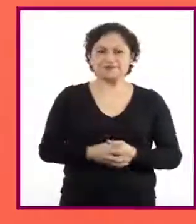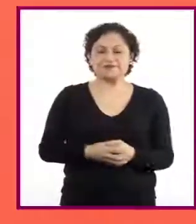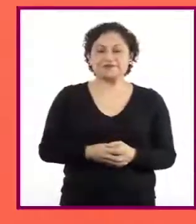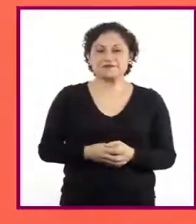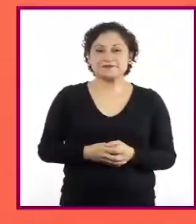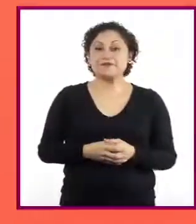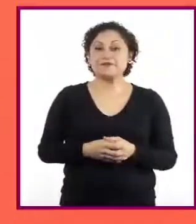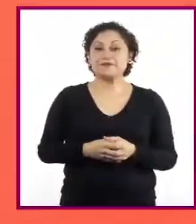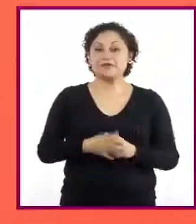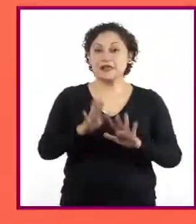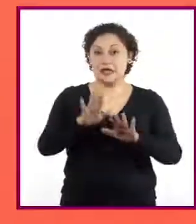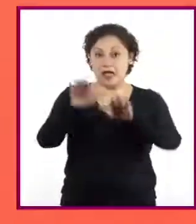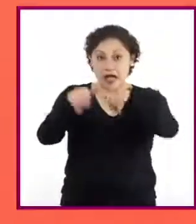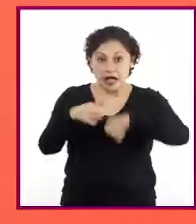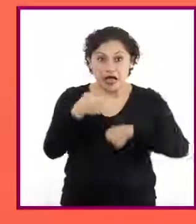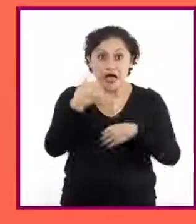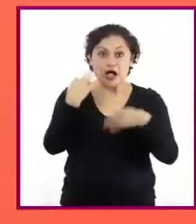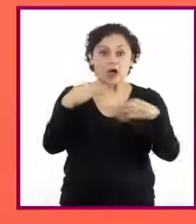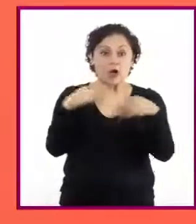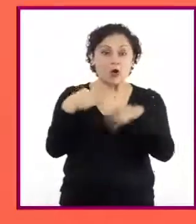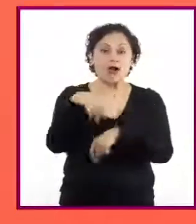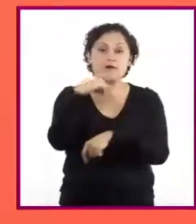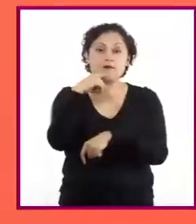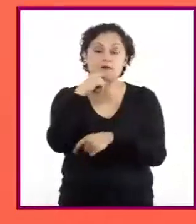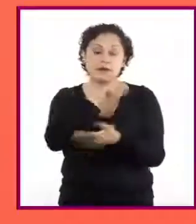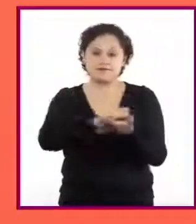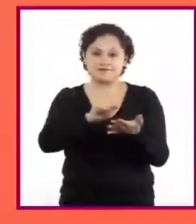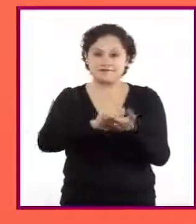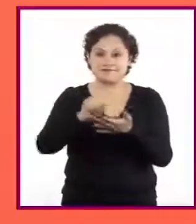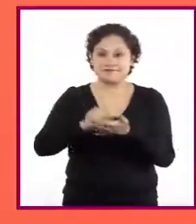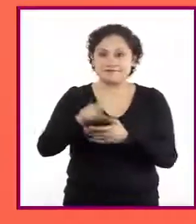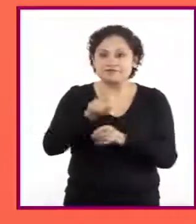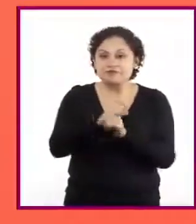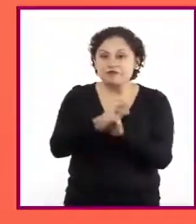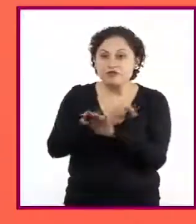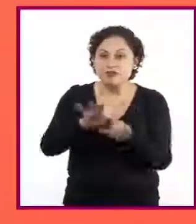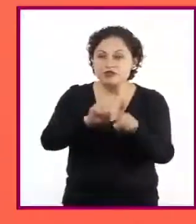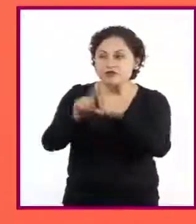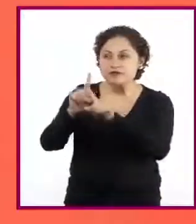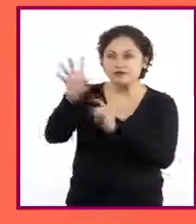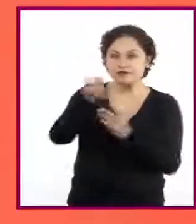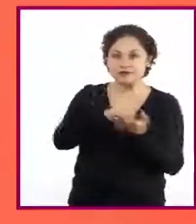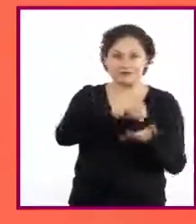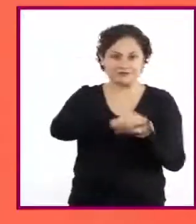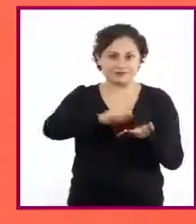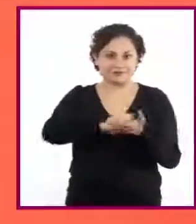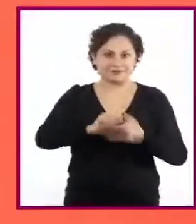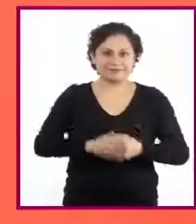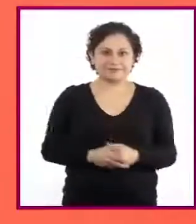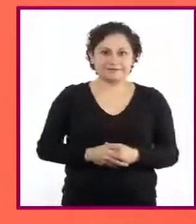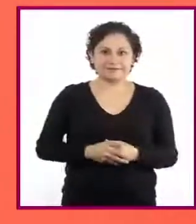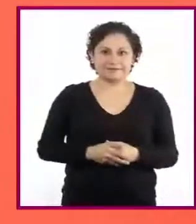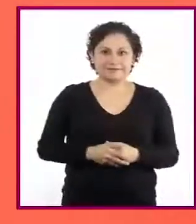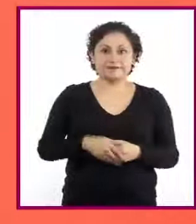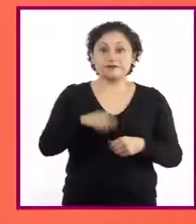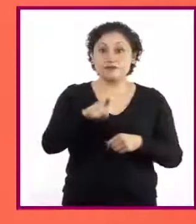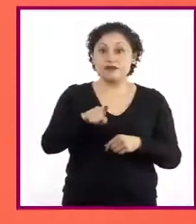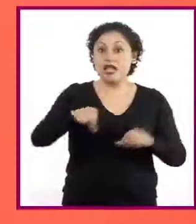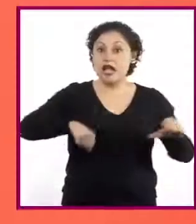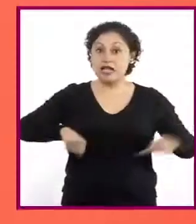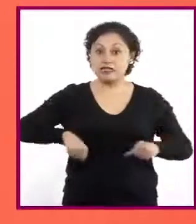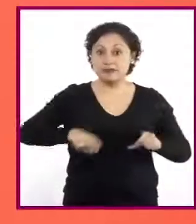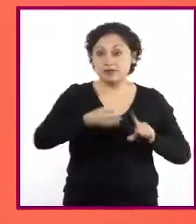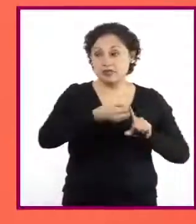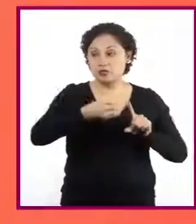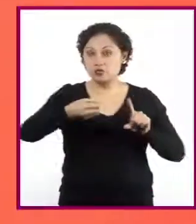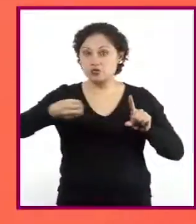empezar, vayan por lápiz y papel para que no pierdan detalle de la información que les vamos a presentar. Llevar un orden en sus actividades y